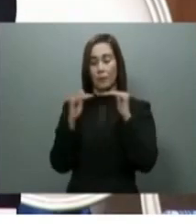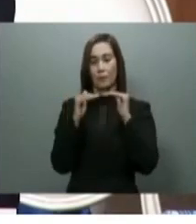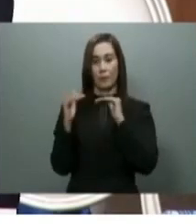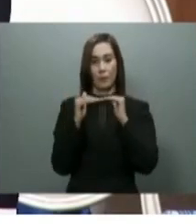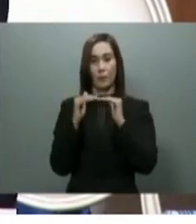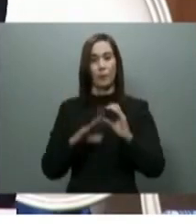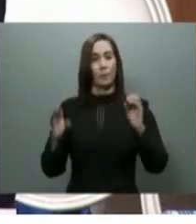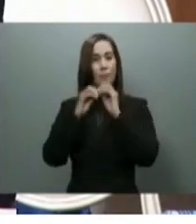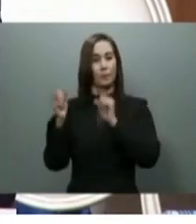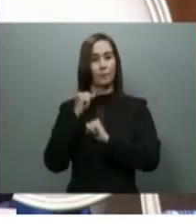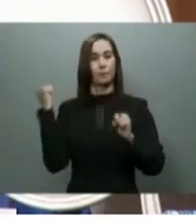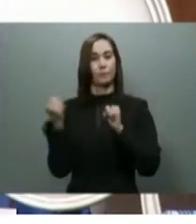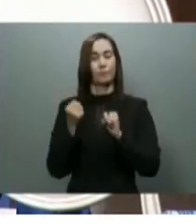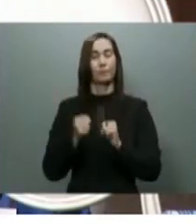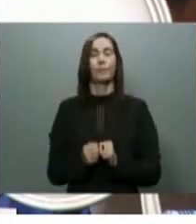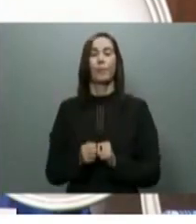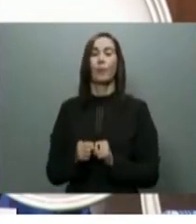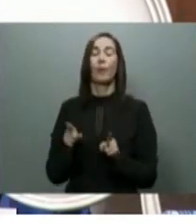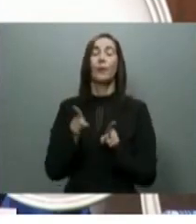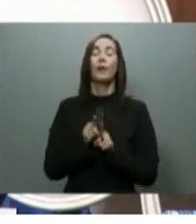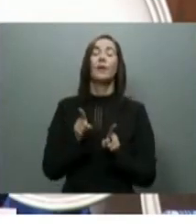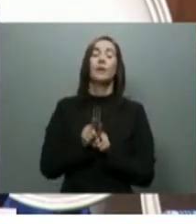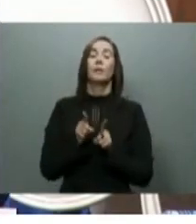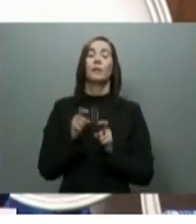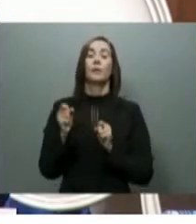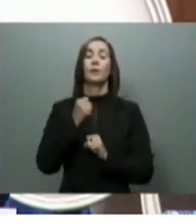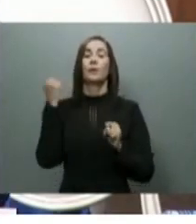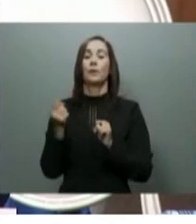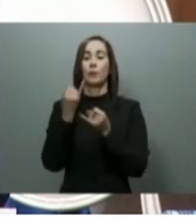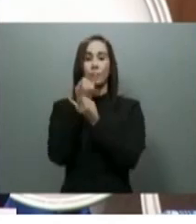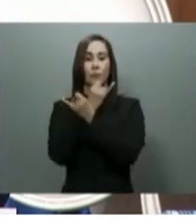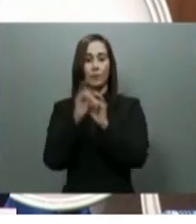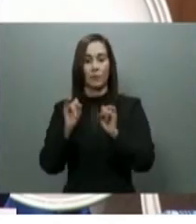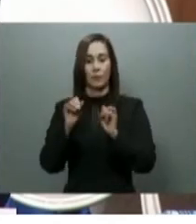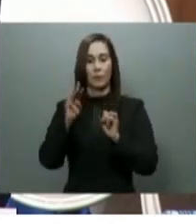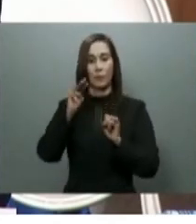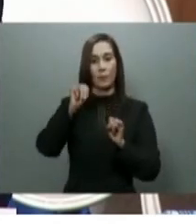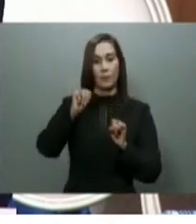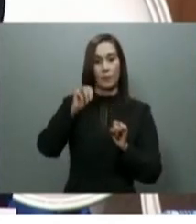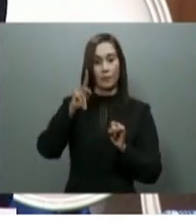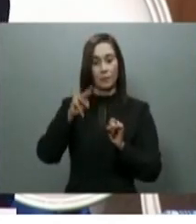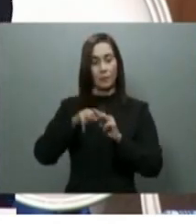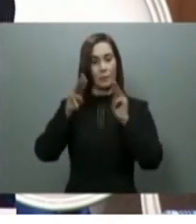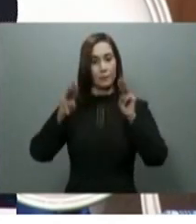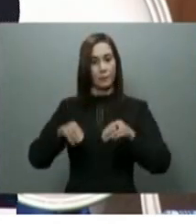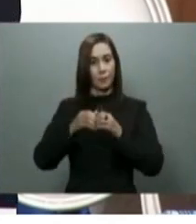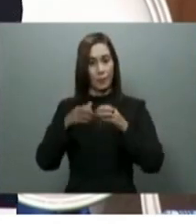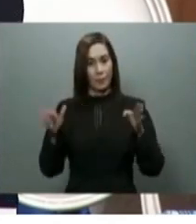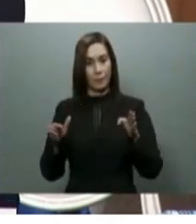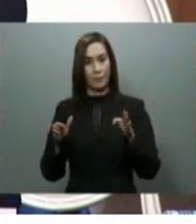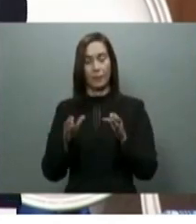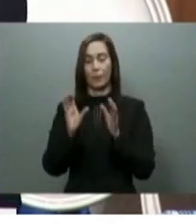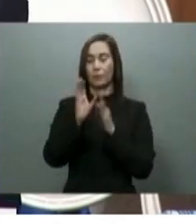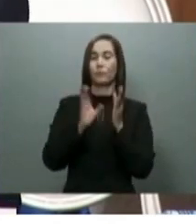La consolidación del ejercicio democrático a través de mejoras puntuales del sistema electoral. Estos son los puntos